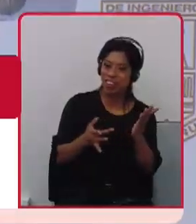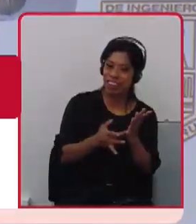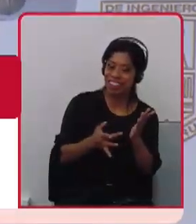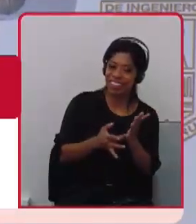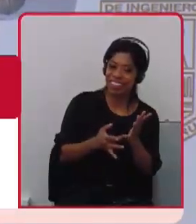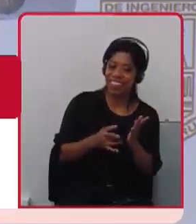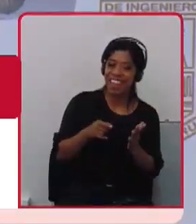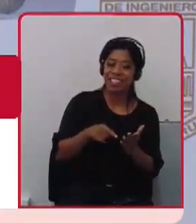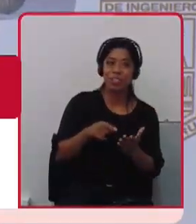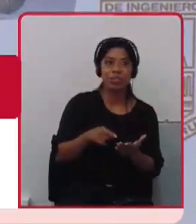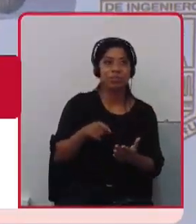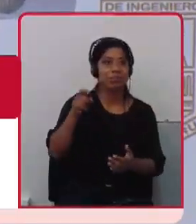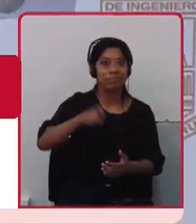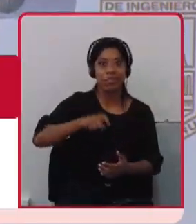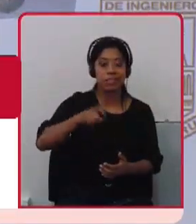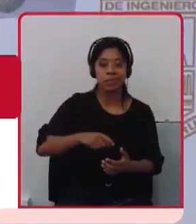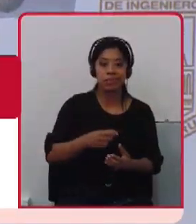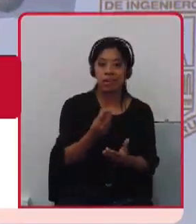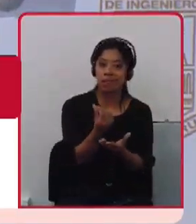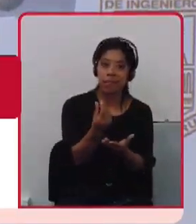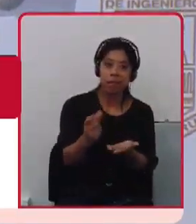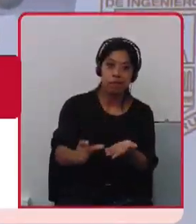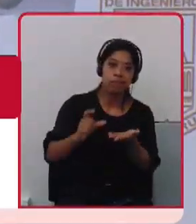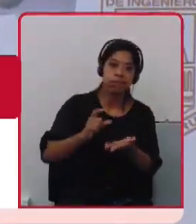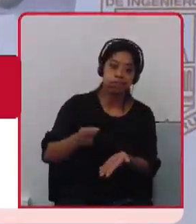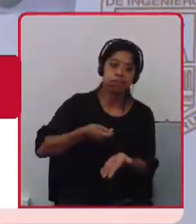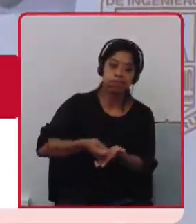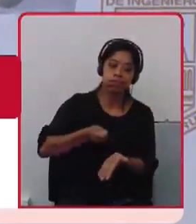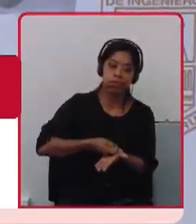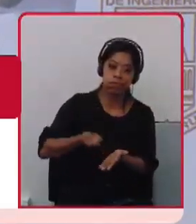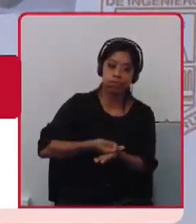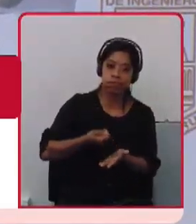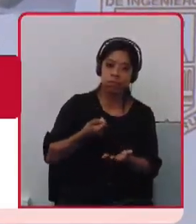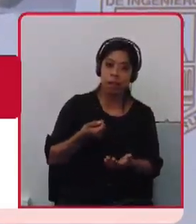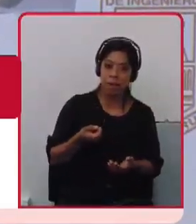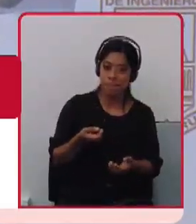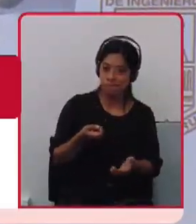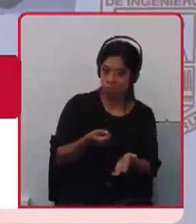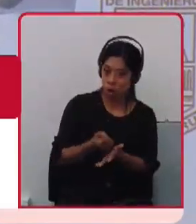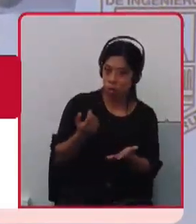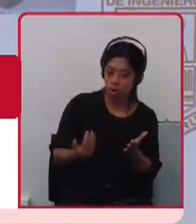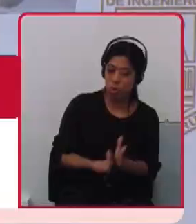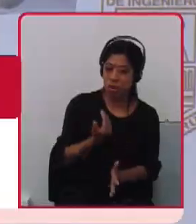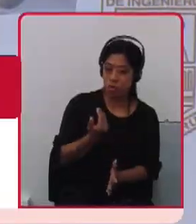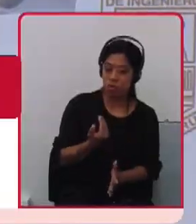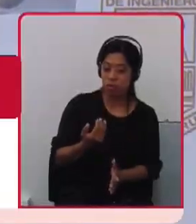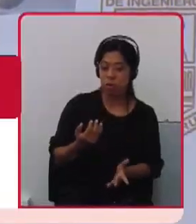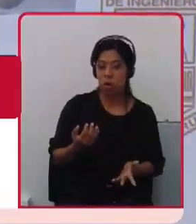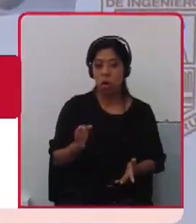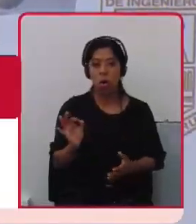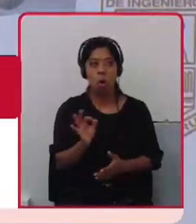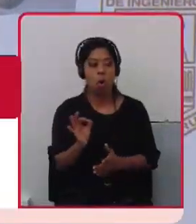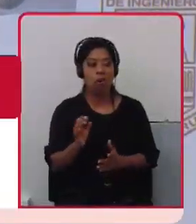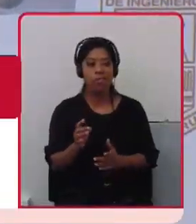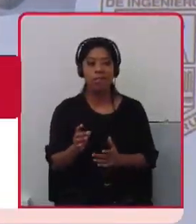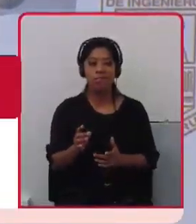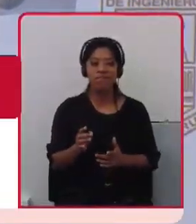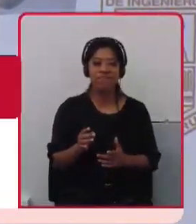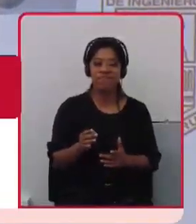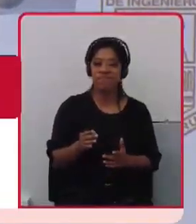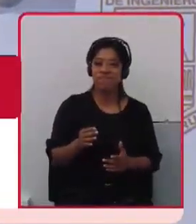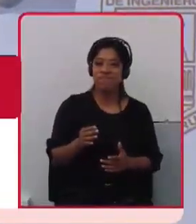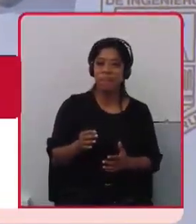tecnológicas demandan grandes costos de infraestructura, ¿no? O, digamos, ¿dónde está el